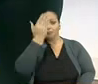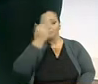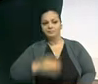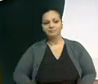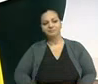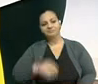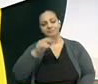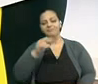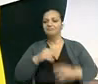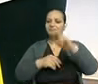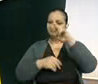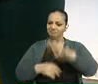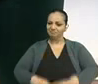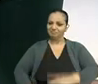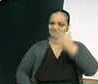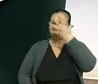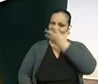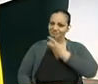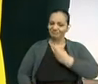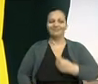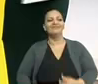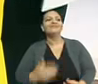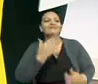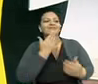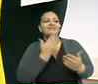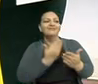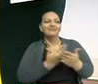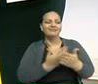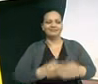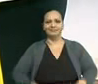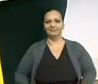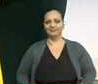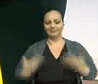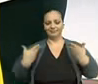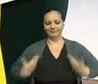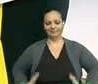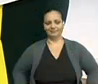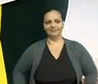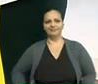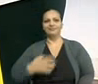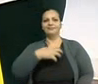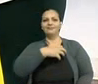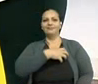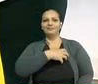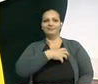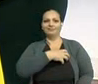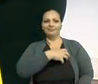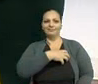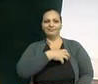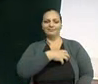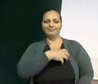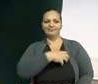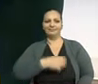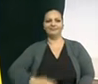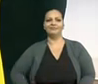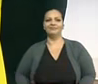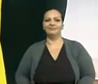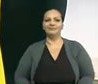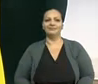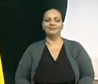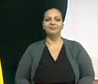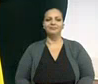siempre. Gracias, bonito. Mira, el color de Barcelona. Hay una canción que dice, amarillo se pone. Claro, amarilla se pone, esa